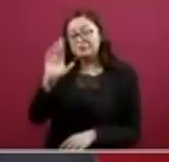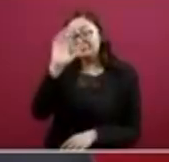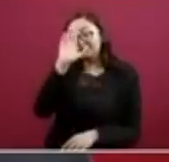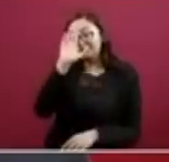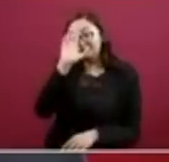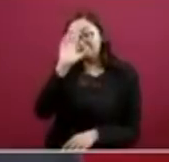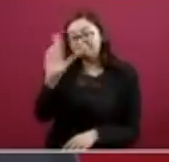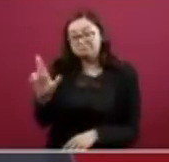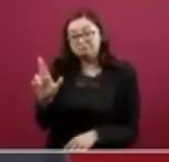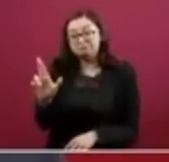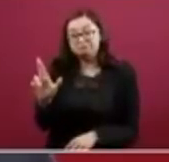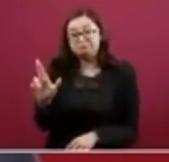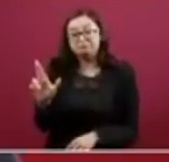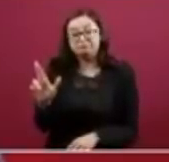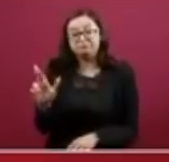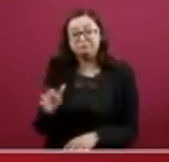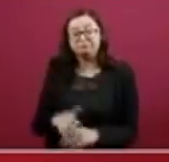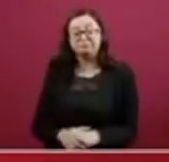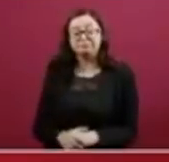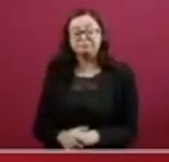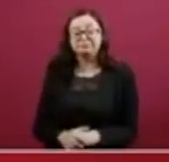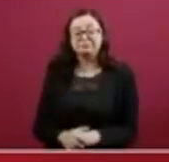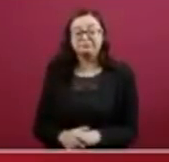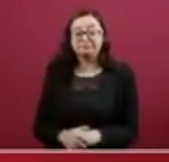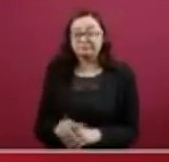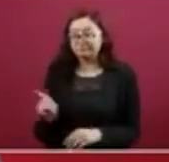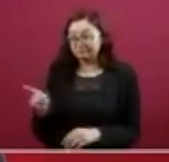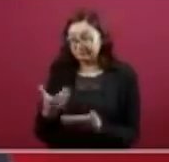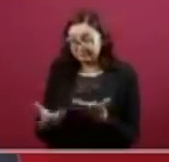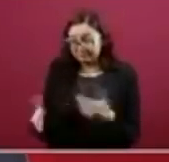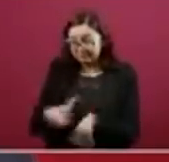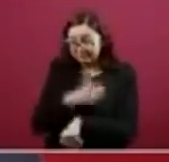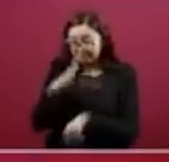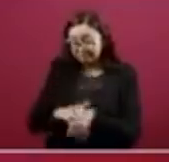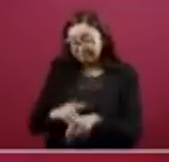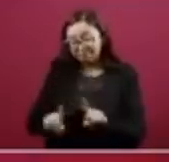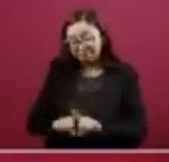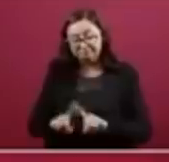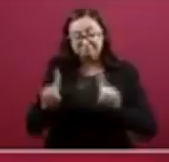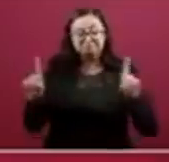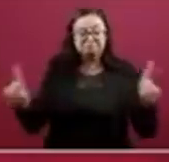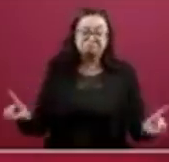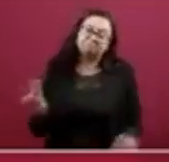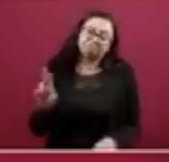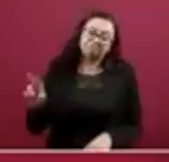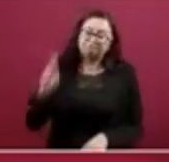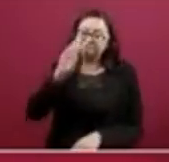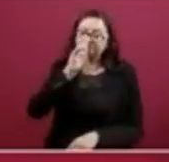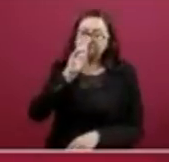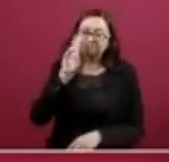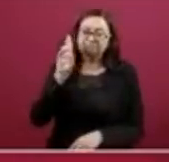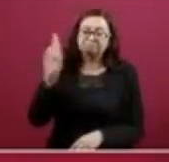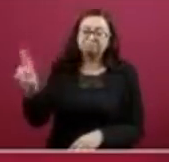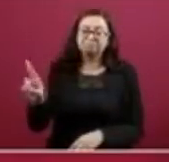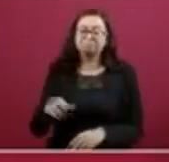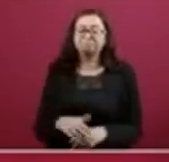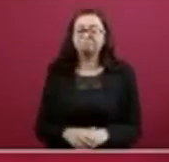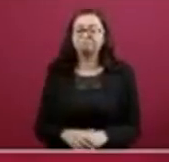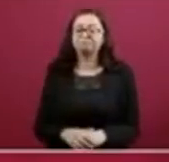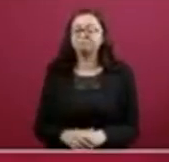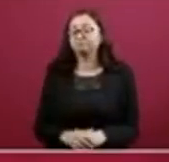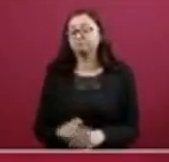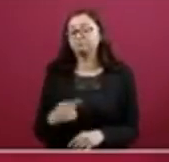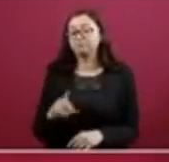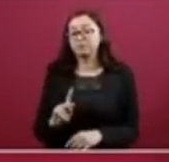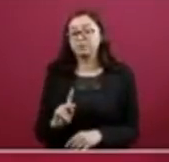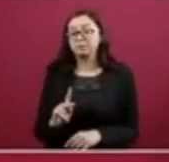sus decisiones y les podemos decir com